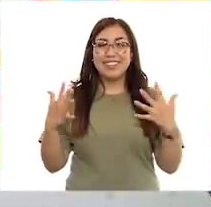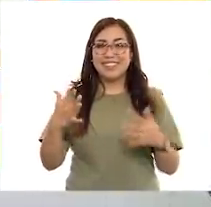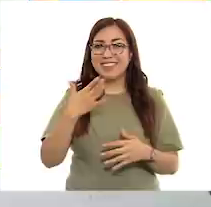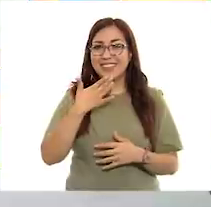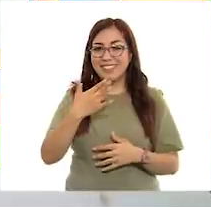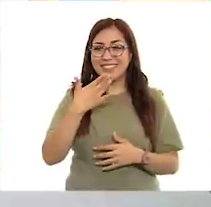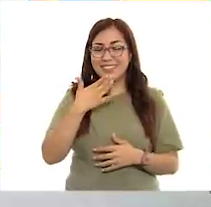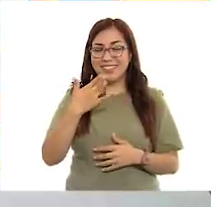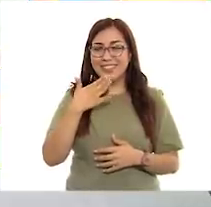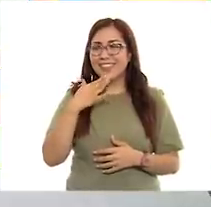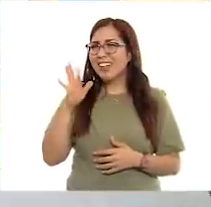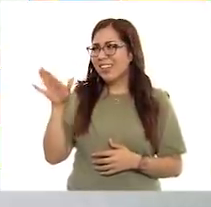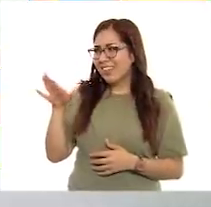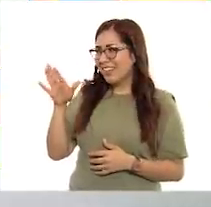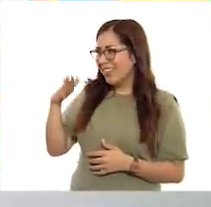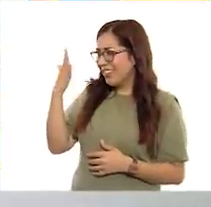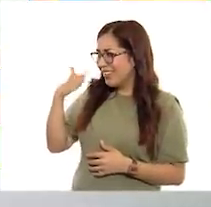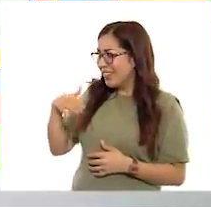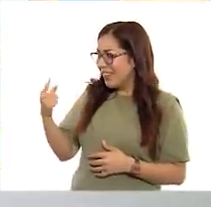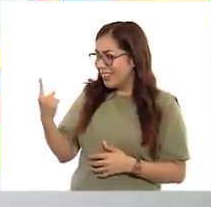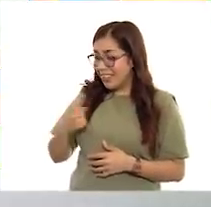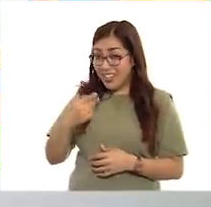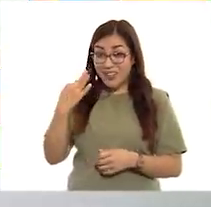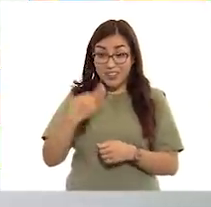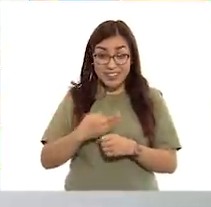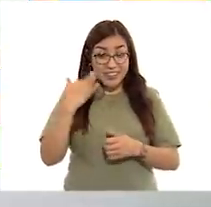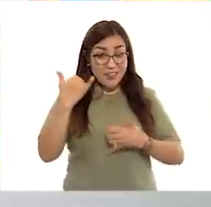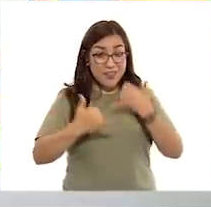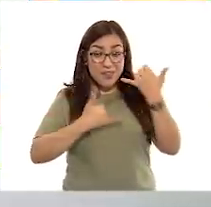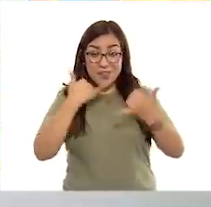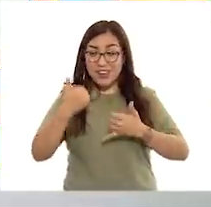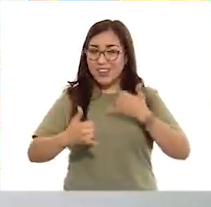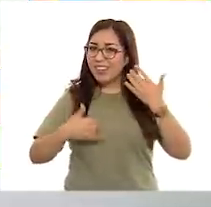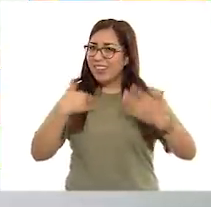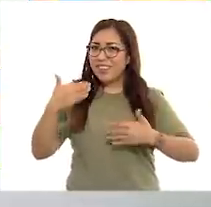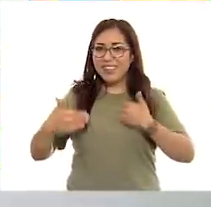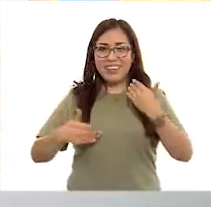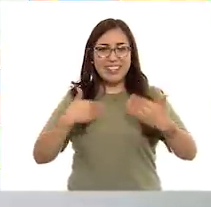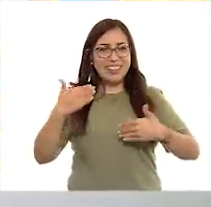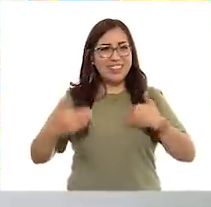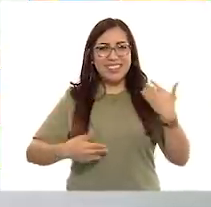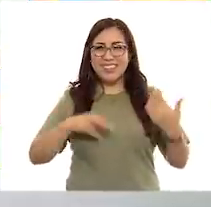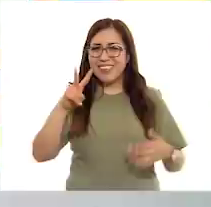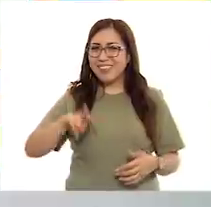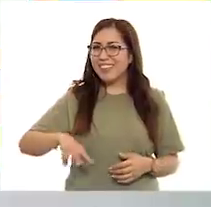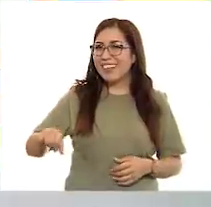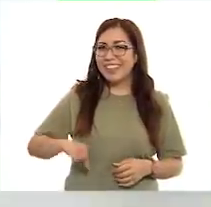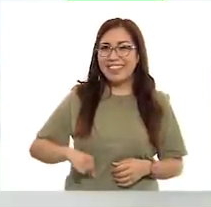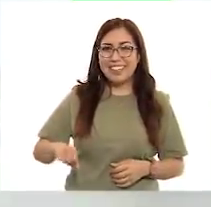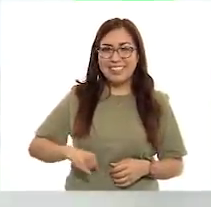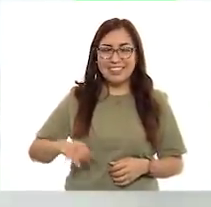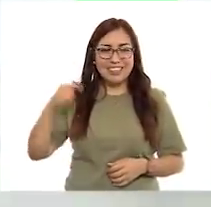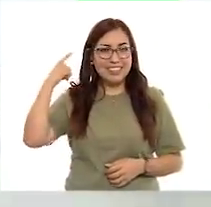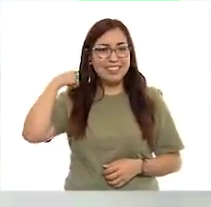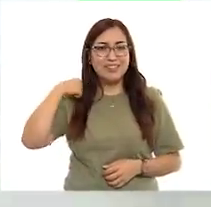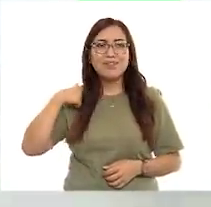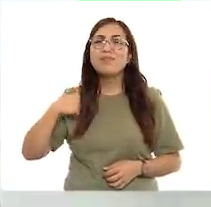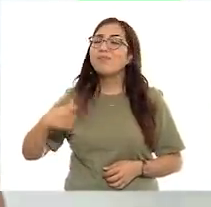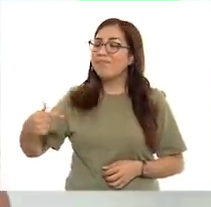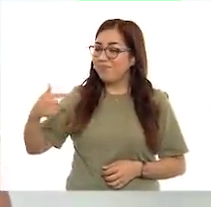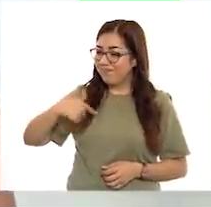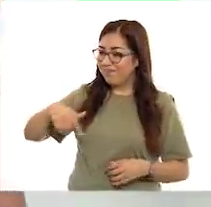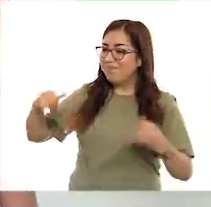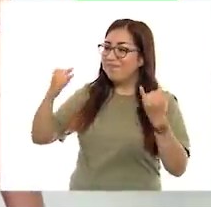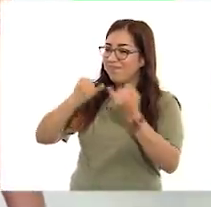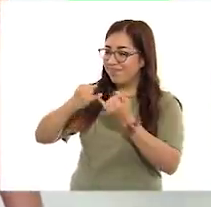bien! ¿Sabes qué? Estos juegos me gustaron mucho. Fueron interesantes y muy divertidos. Estoy de acuerdo